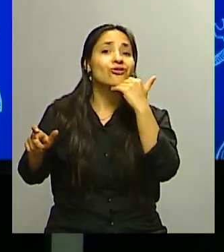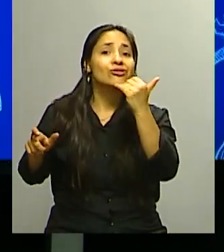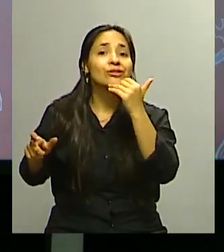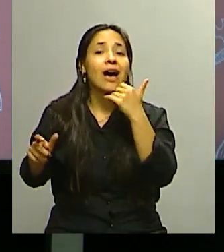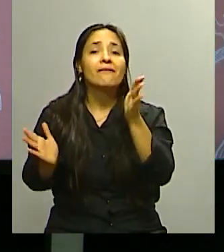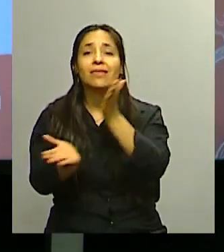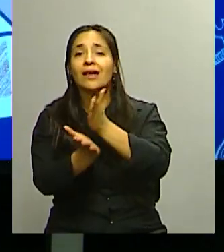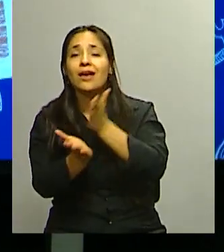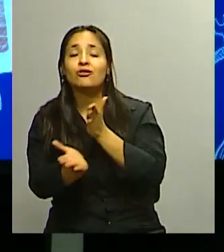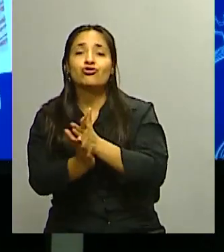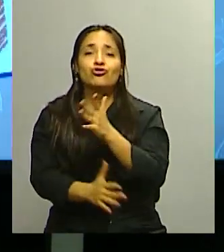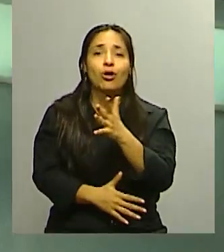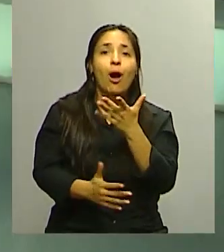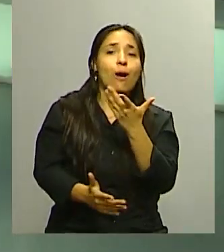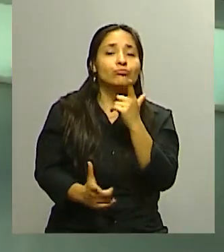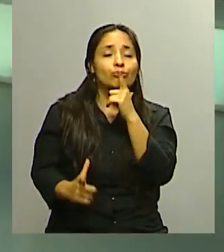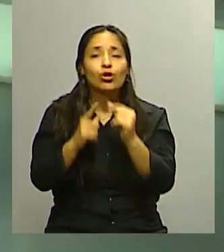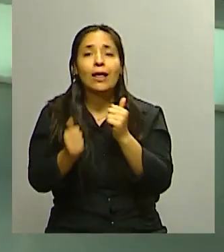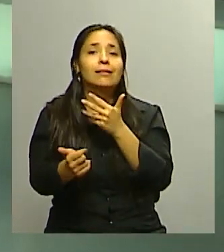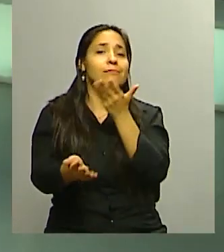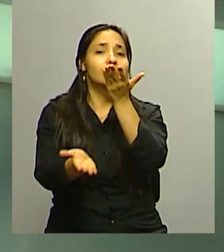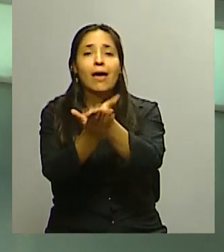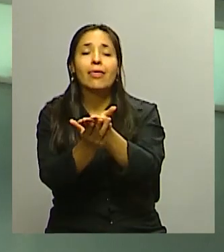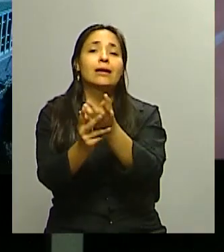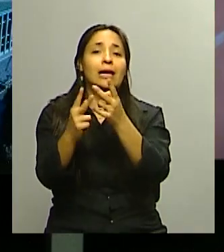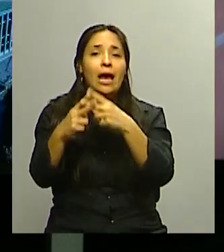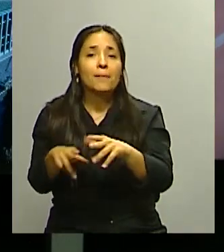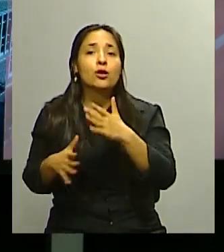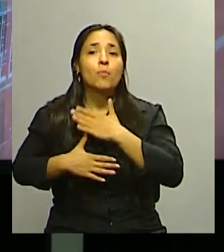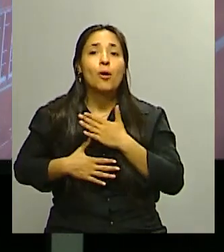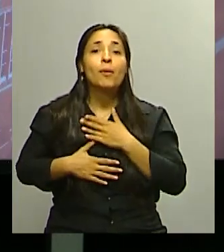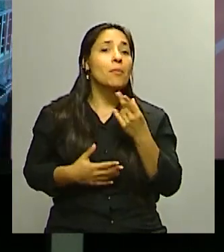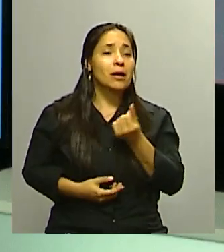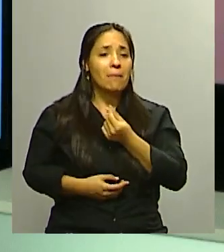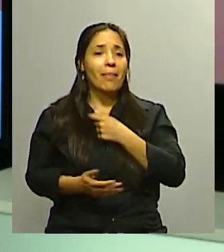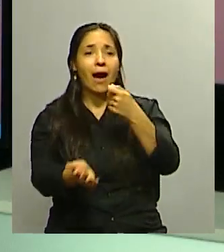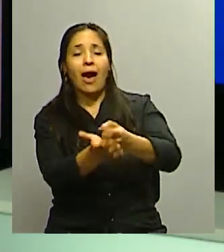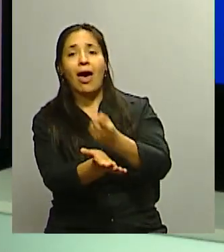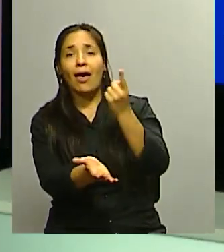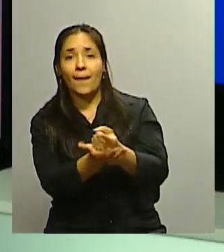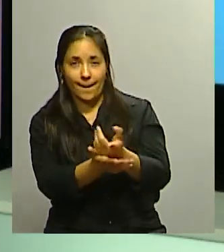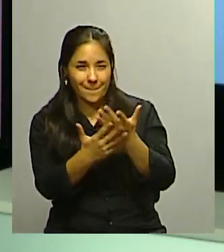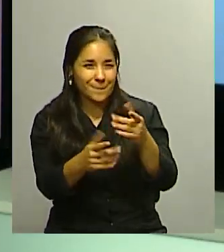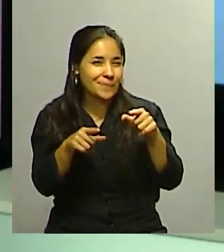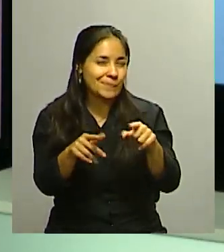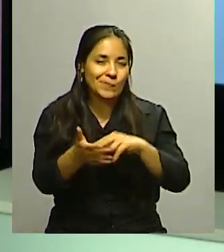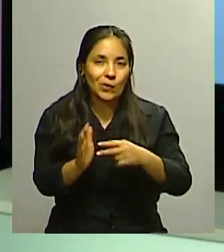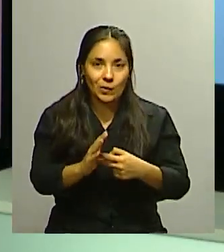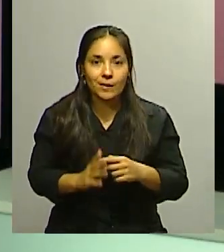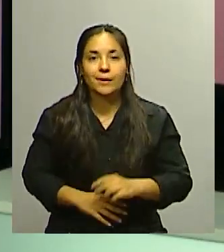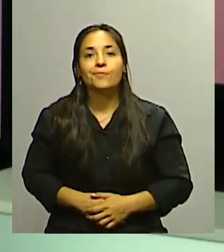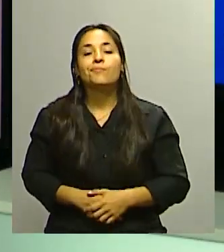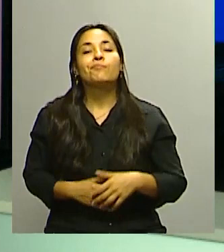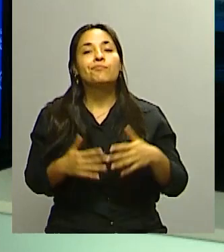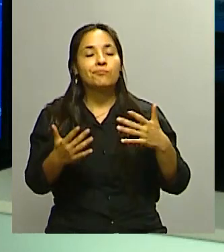sus derechos y de las herramientas que tiene solo por cuestiones económicas. Llegan muchas, se me ocurre pensar que, bueno, ya